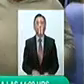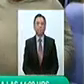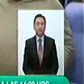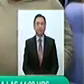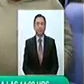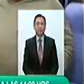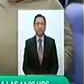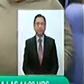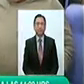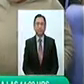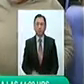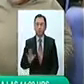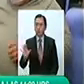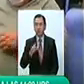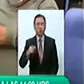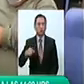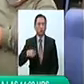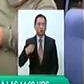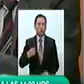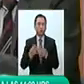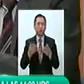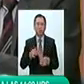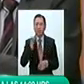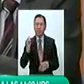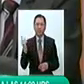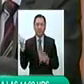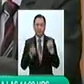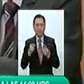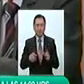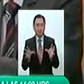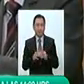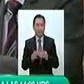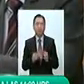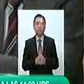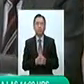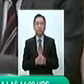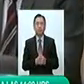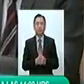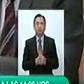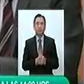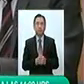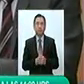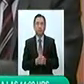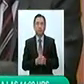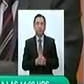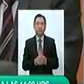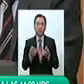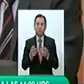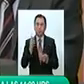A varios agremiados que han estado el día de ayer, para